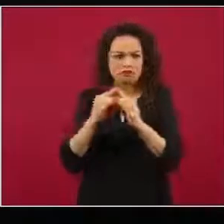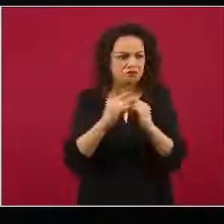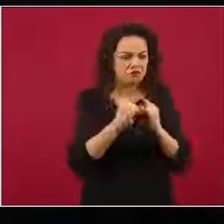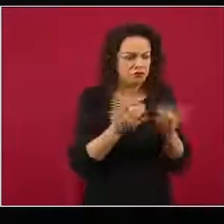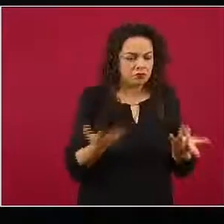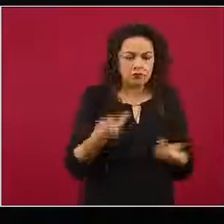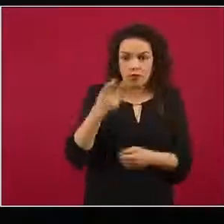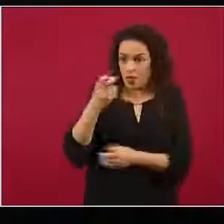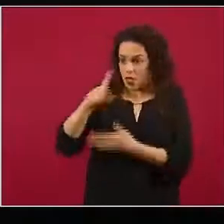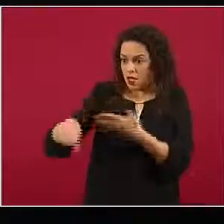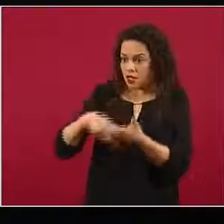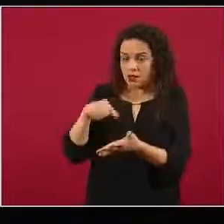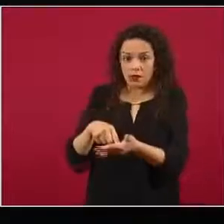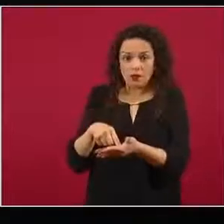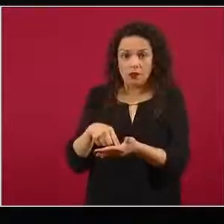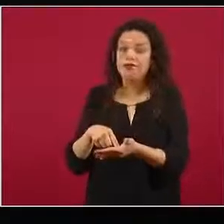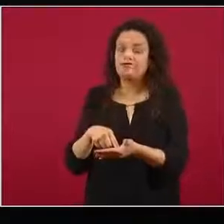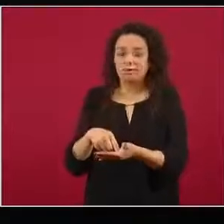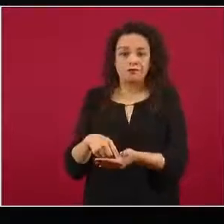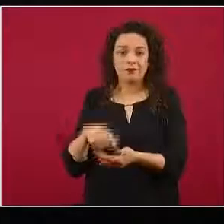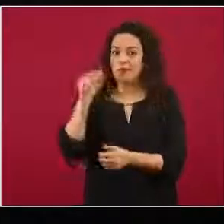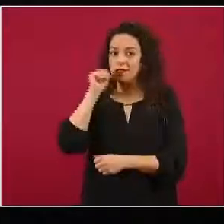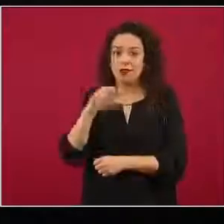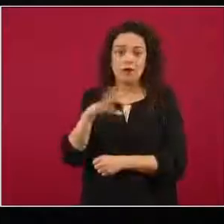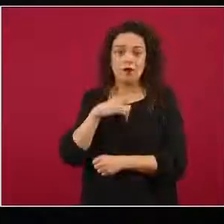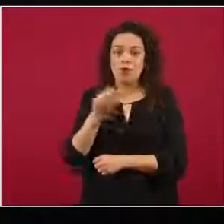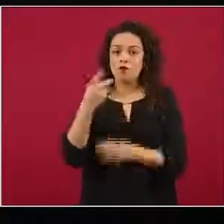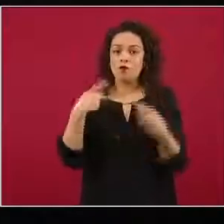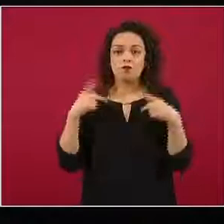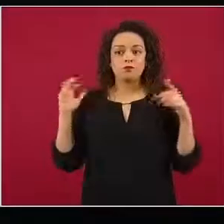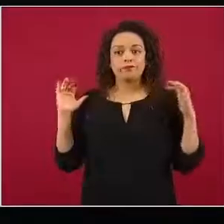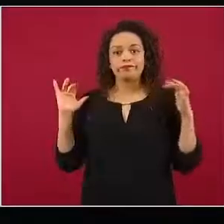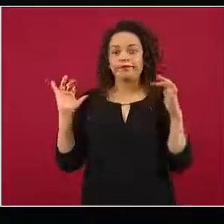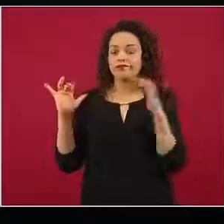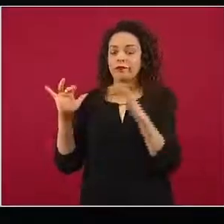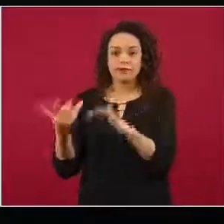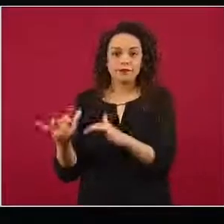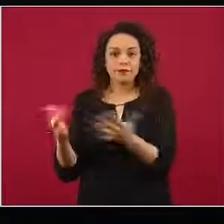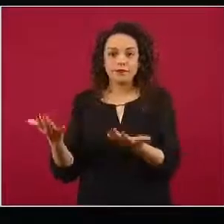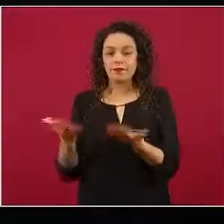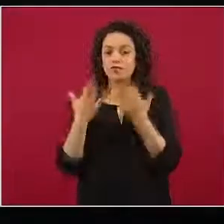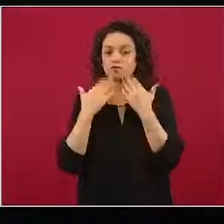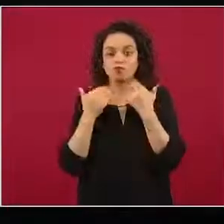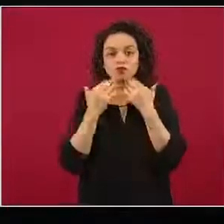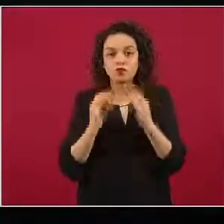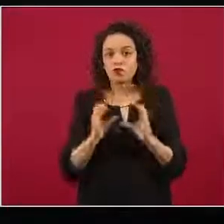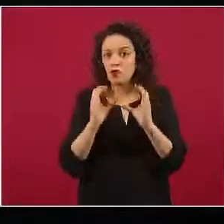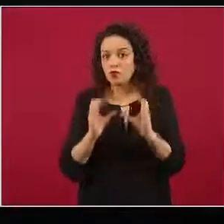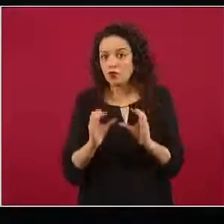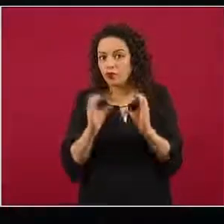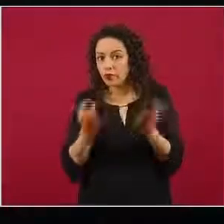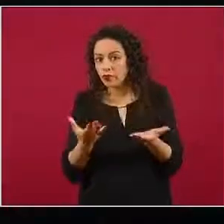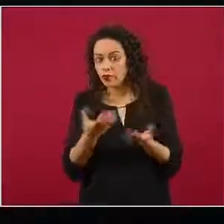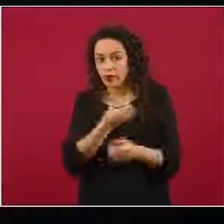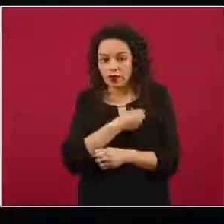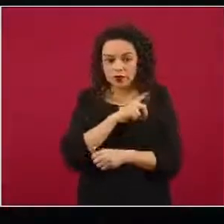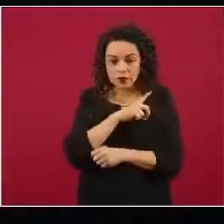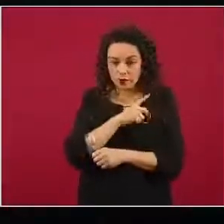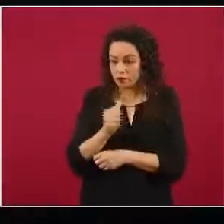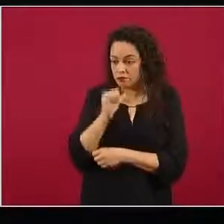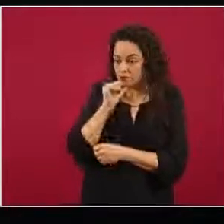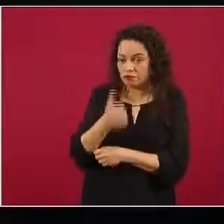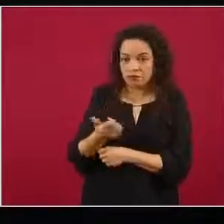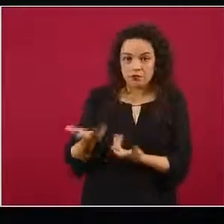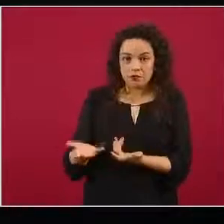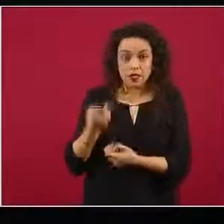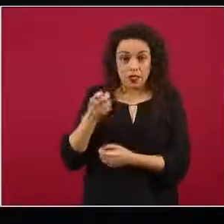son lugares en los cuales la movilidad es muy alta, son pocas las medidas sanitarias que se toman al respecto y son